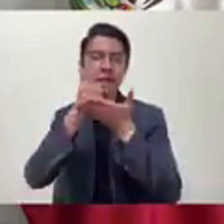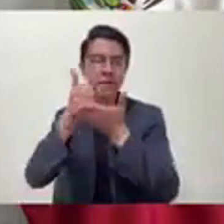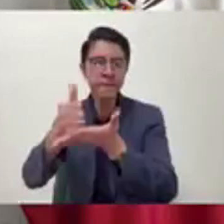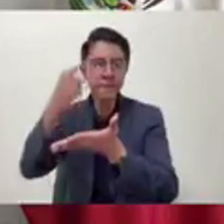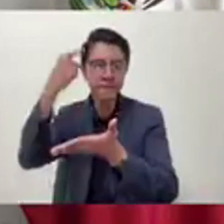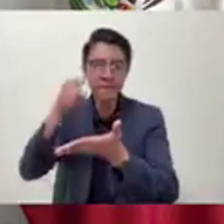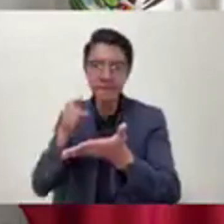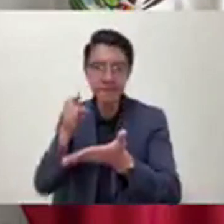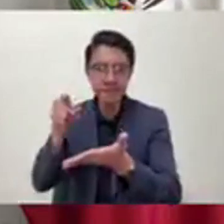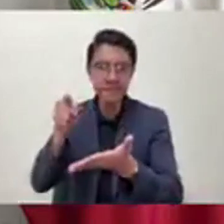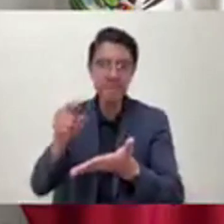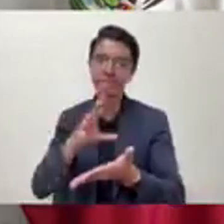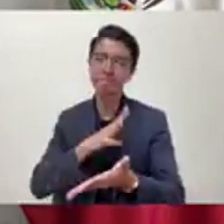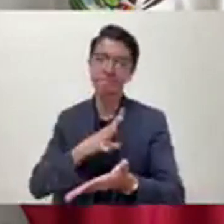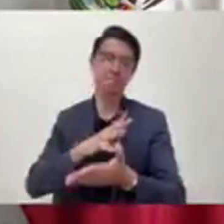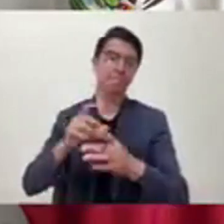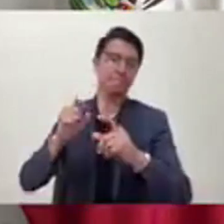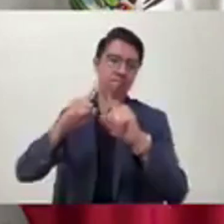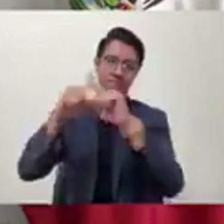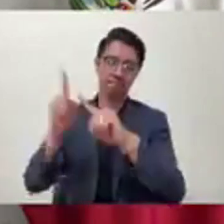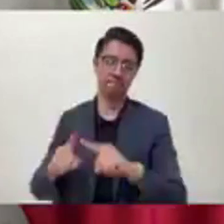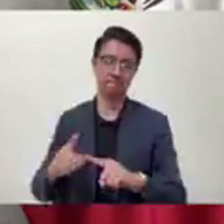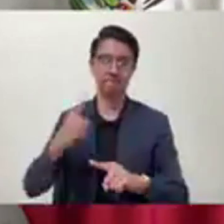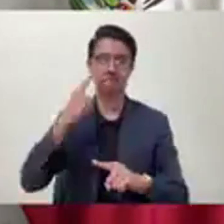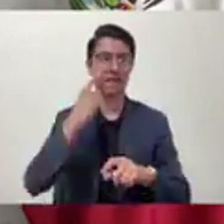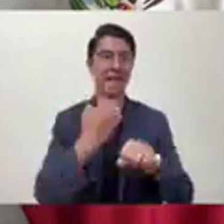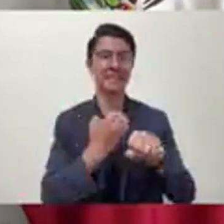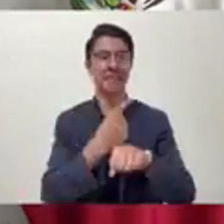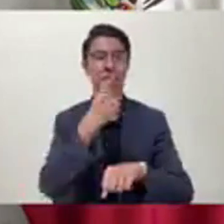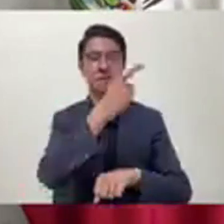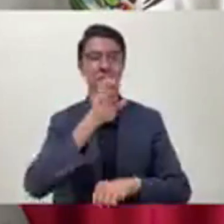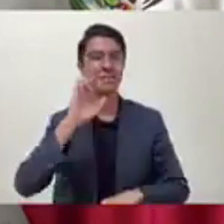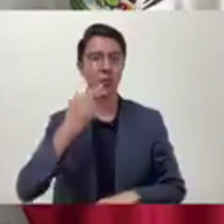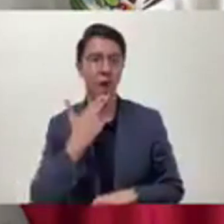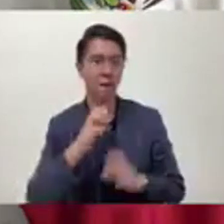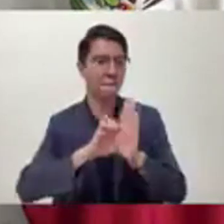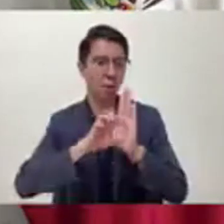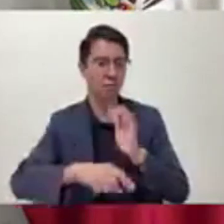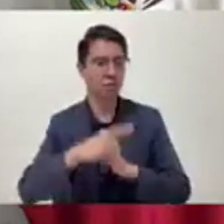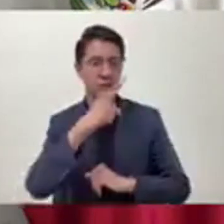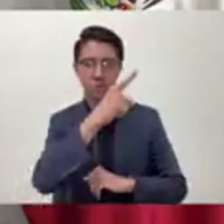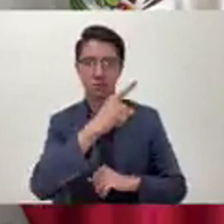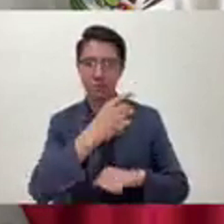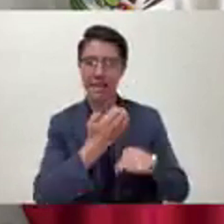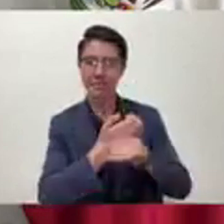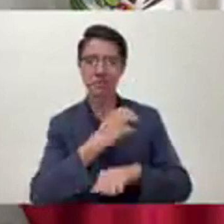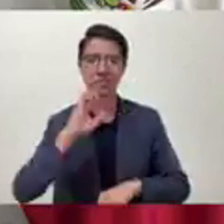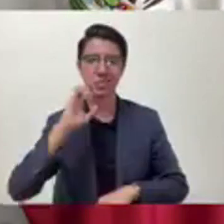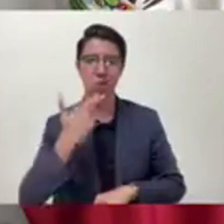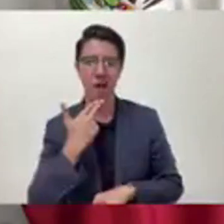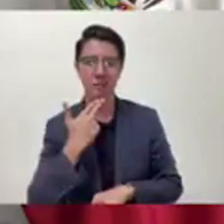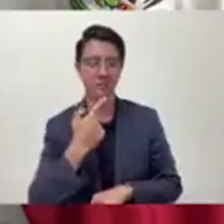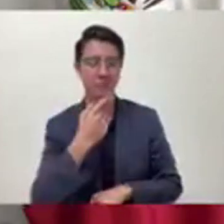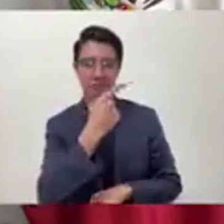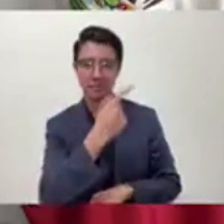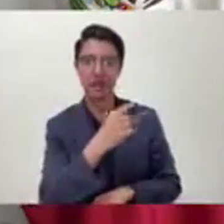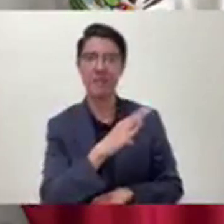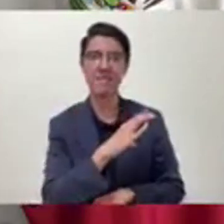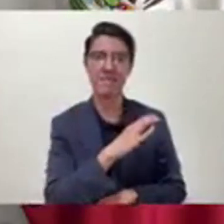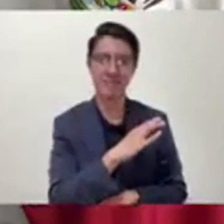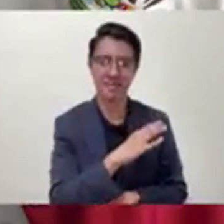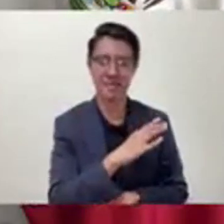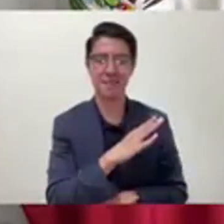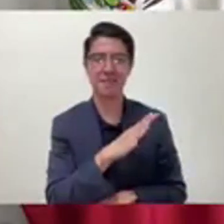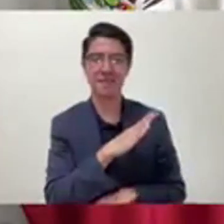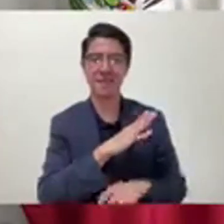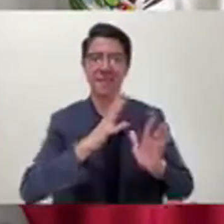Chihuahua han sido muy alentadores en el sentido de que esta persona pueda ahora sí que reintegrarse a la sociedad Ese es el fin de la justicia